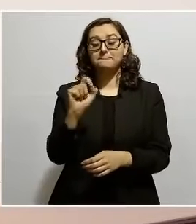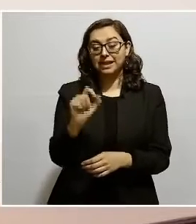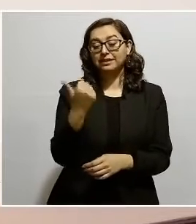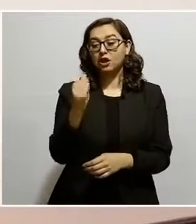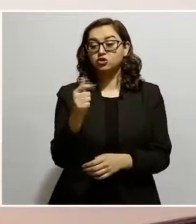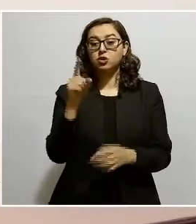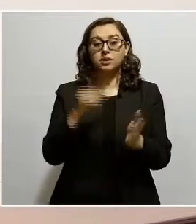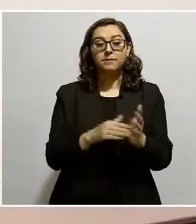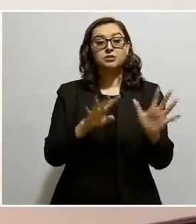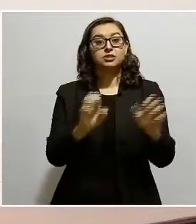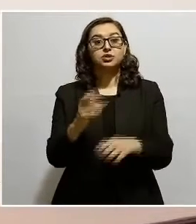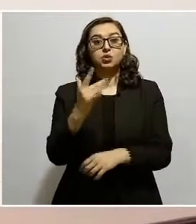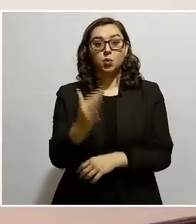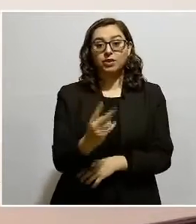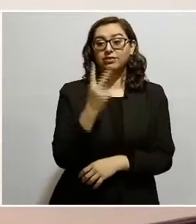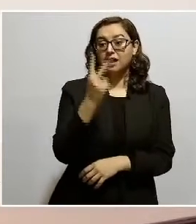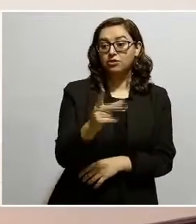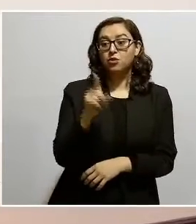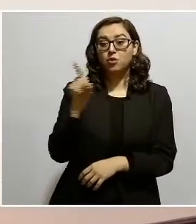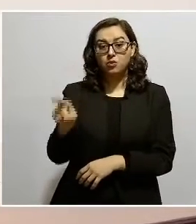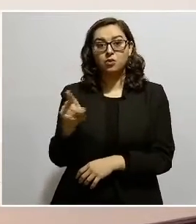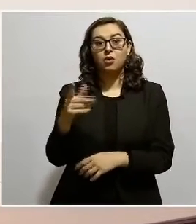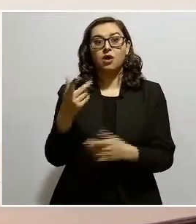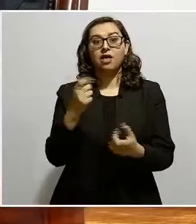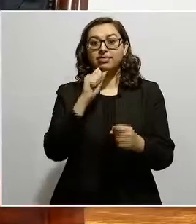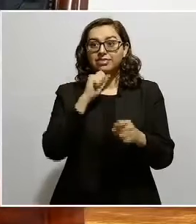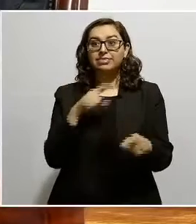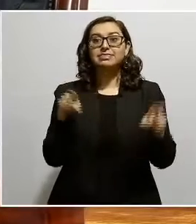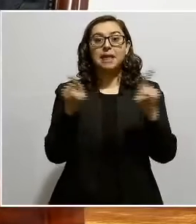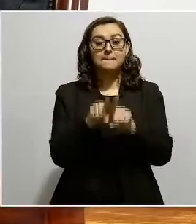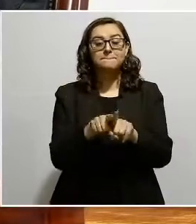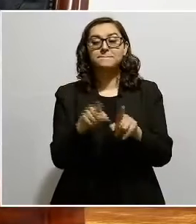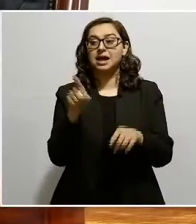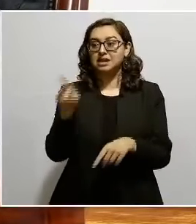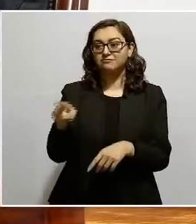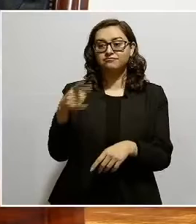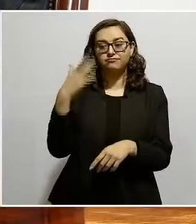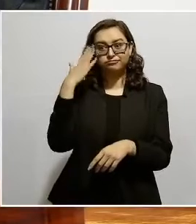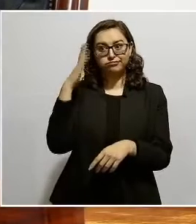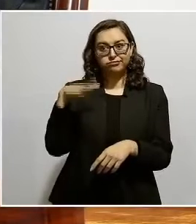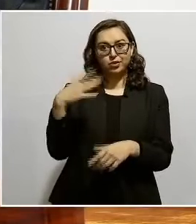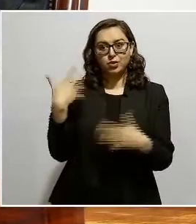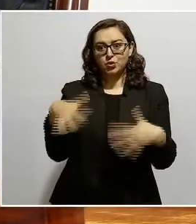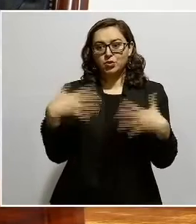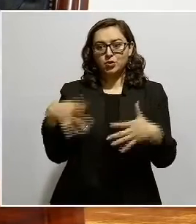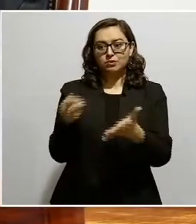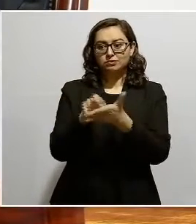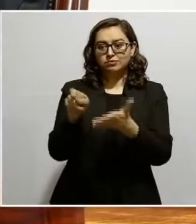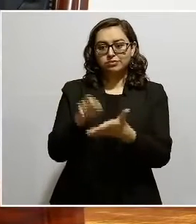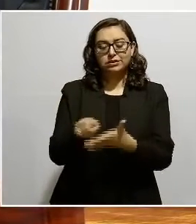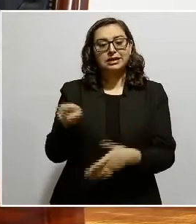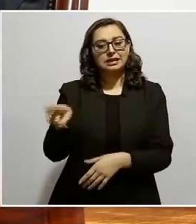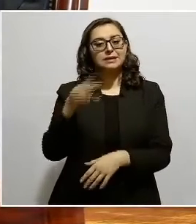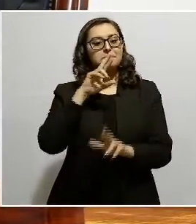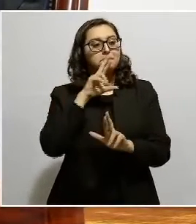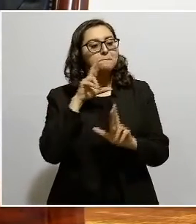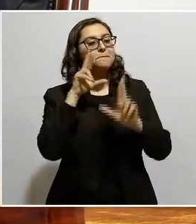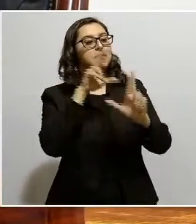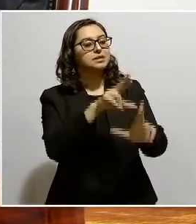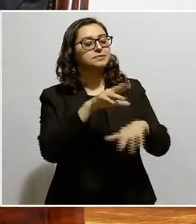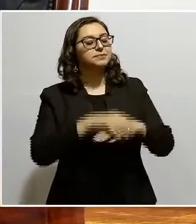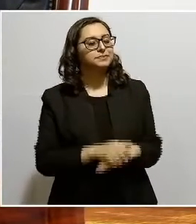el gobernador, también maestro en letras, igualmente simpático, le contesta: querido